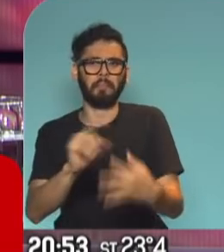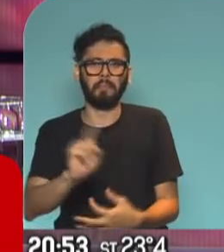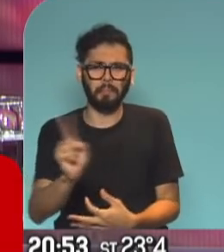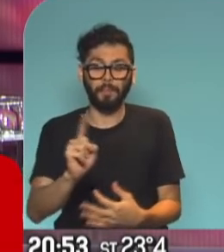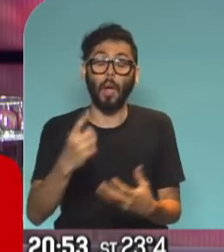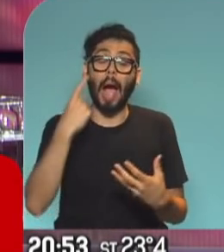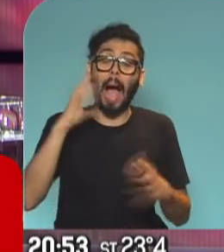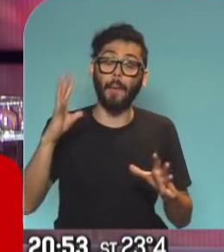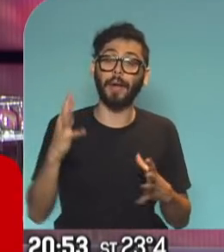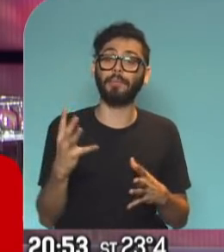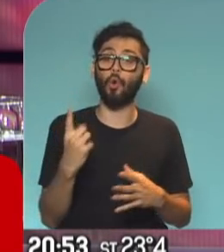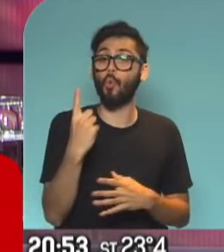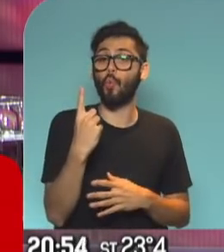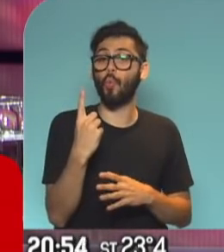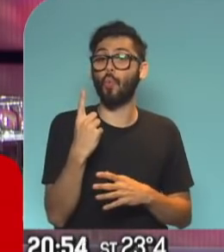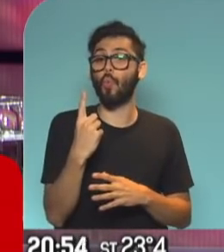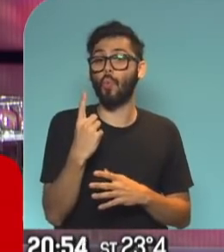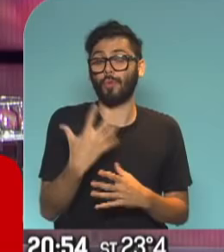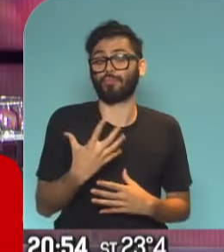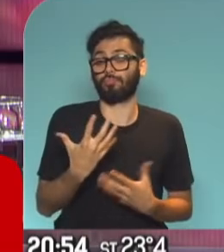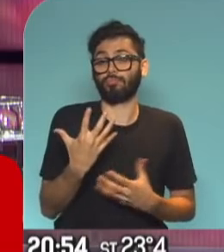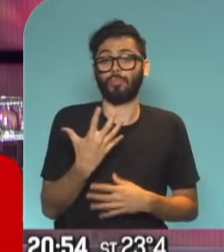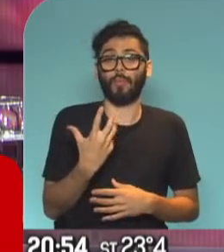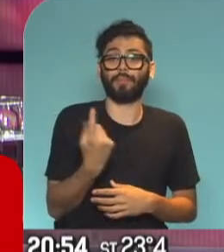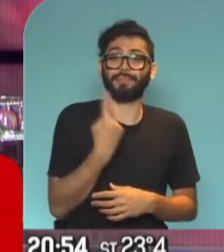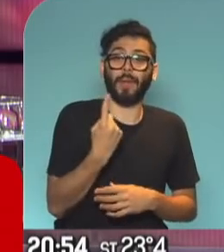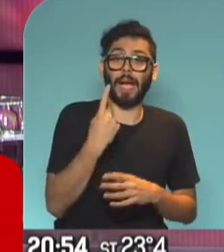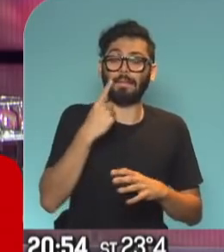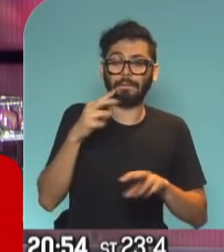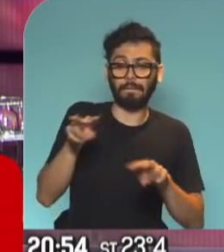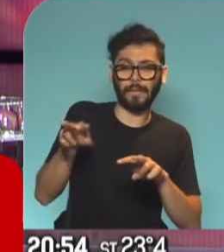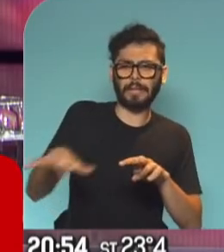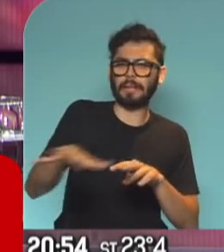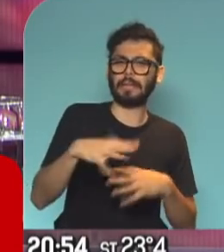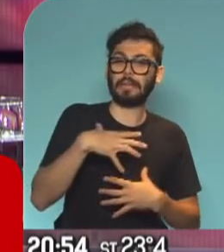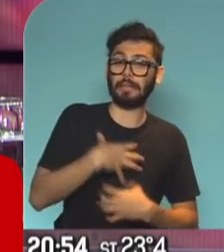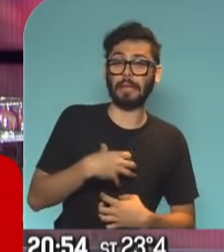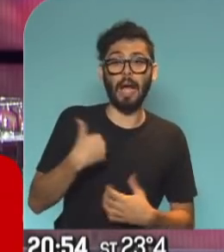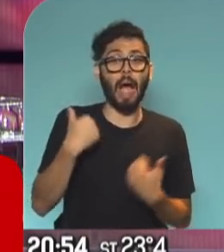dirigencia de ver cómo traccionan a esa sociedad también tan descontenta para su electorado.